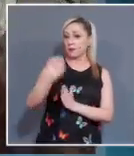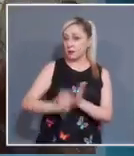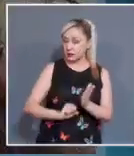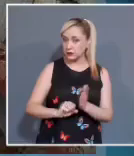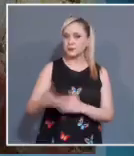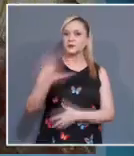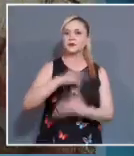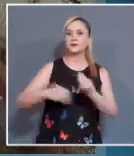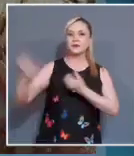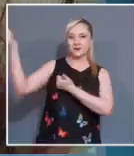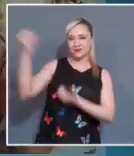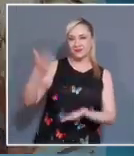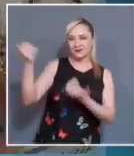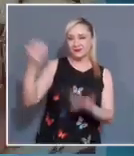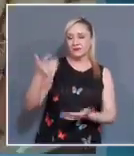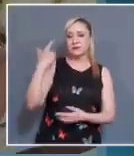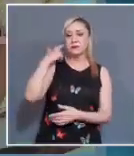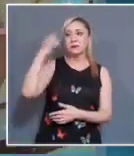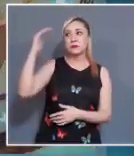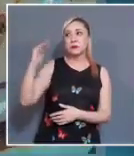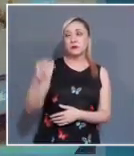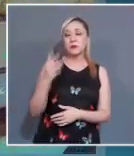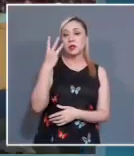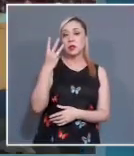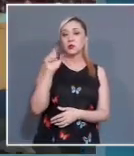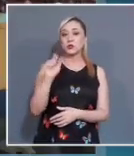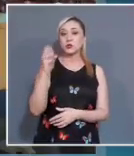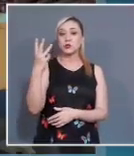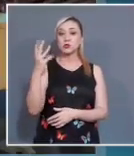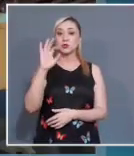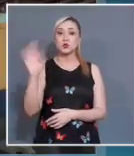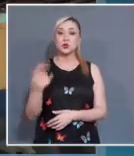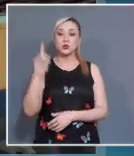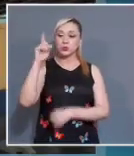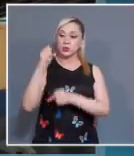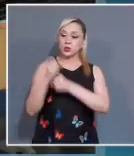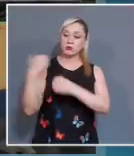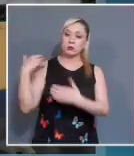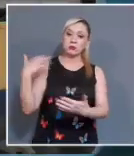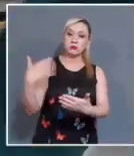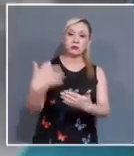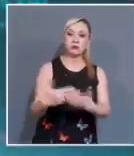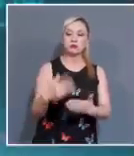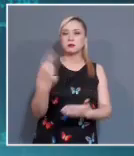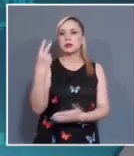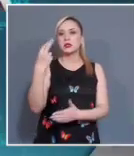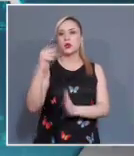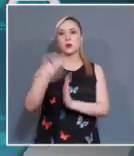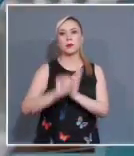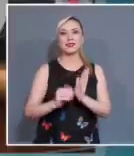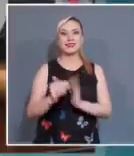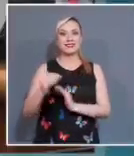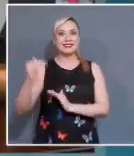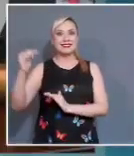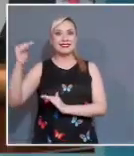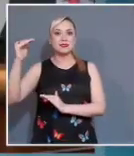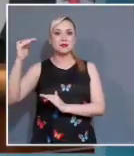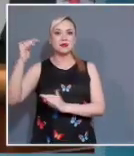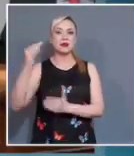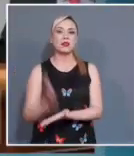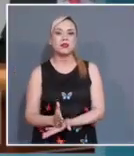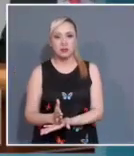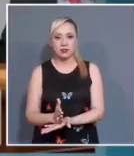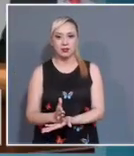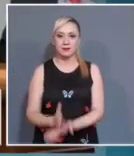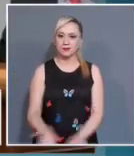bajaron 3.3% anual, rompiendo una racha de 25 meses de crecimiento. En